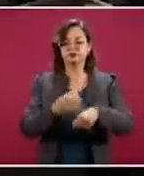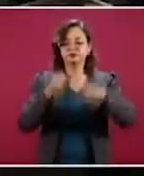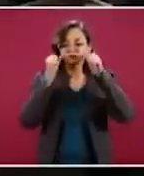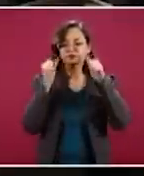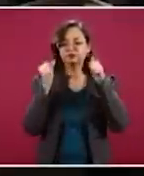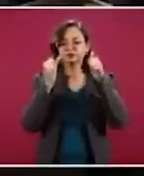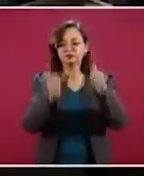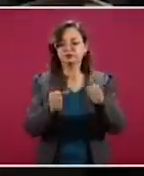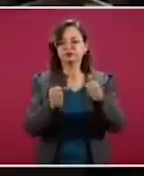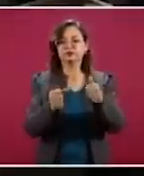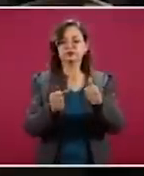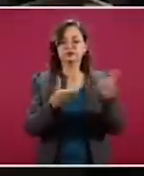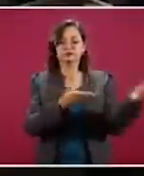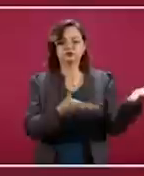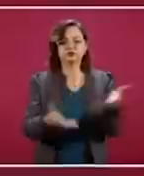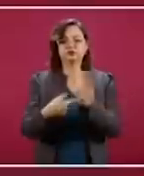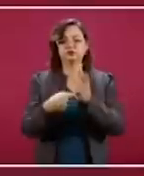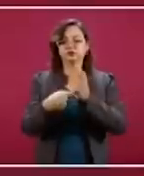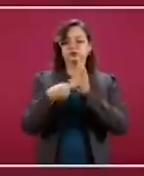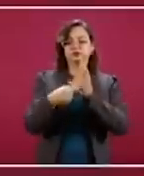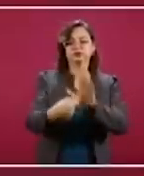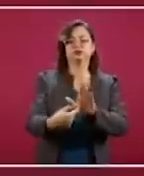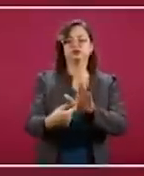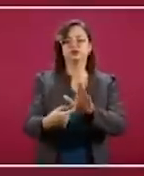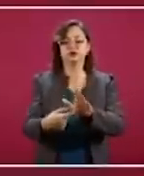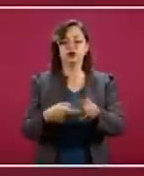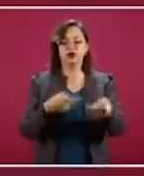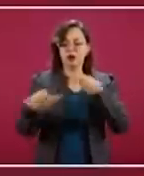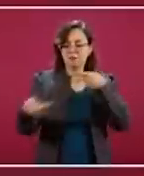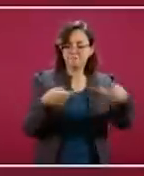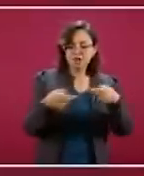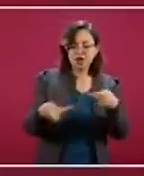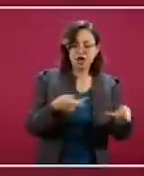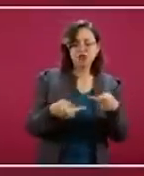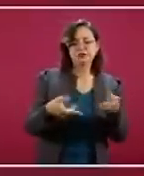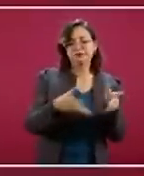la exposición sobre este plan.